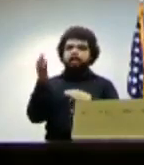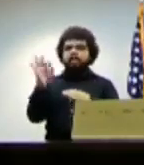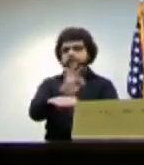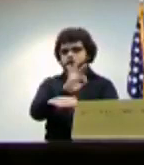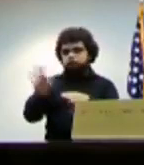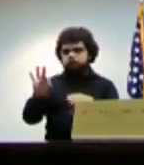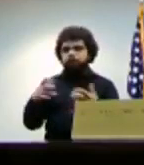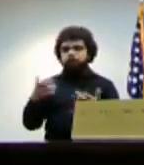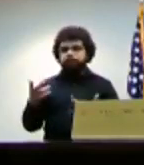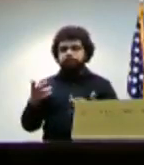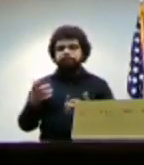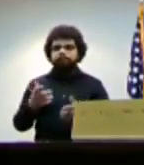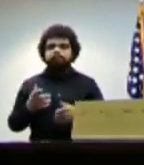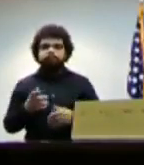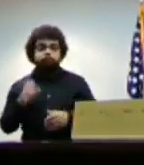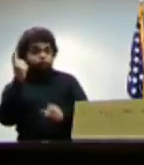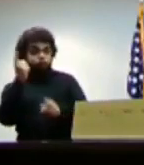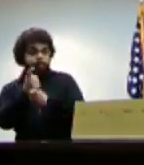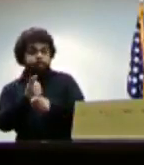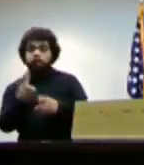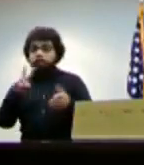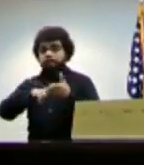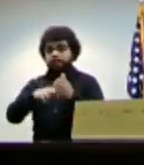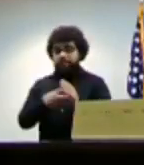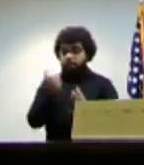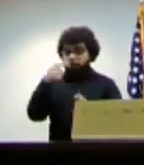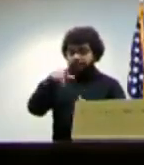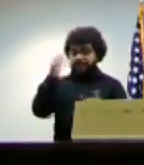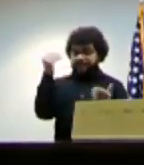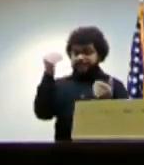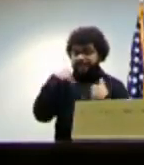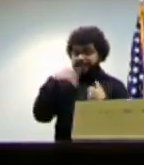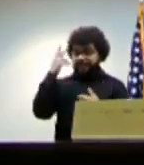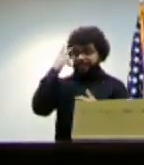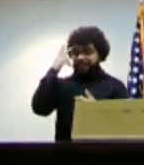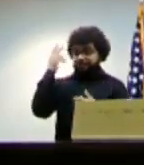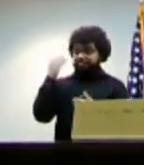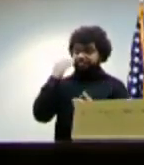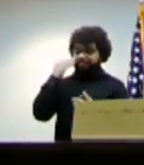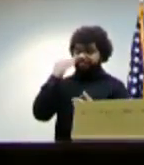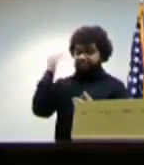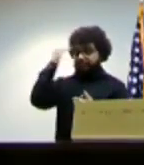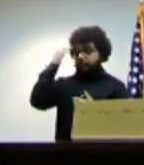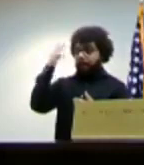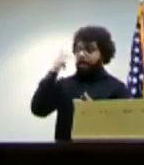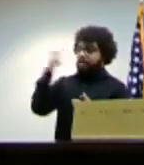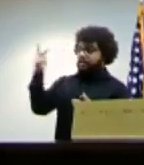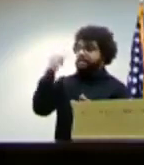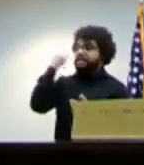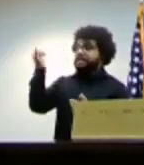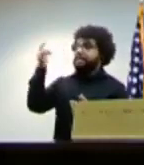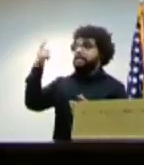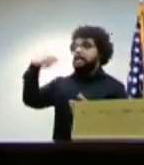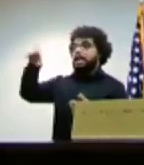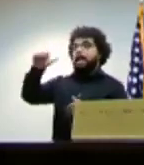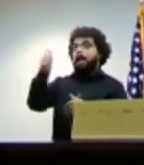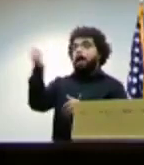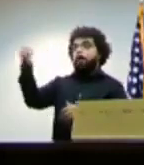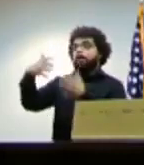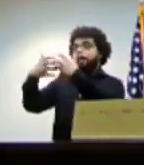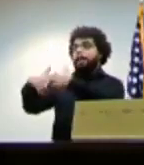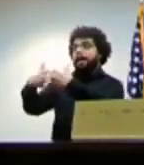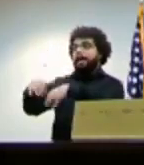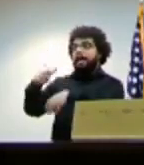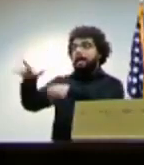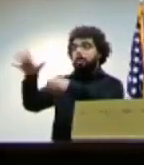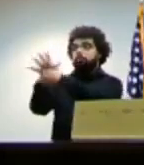que proyectar si todas las demás plantas de generación le daban la producción suficiente y necesaria para suplir la demanda.